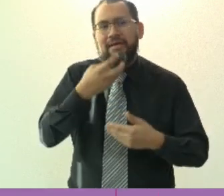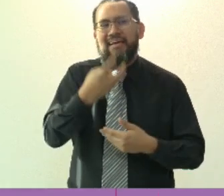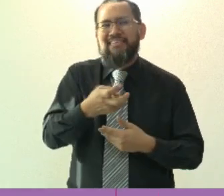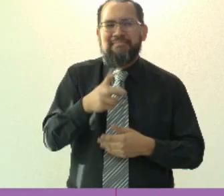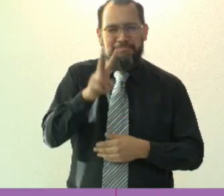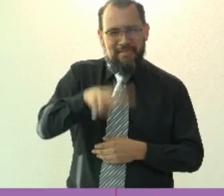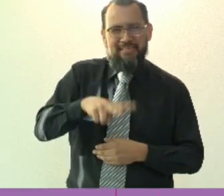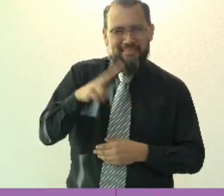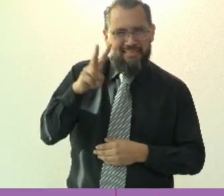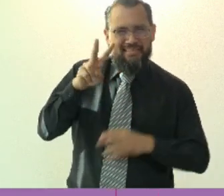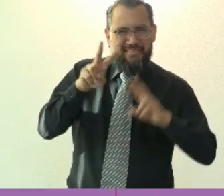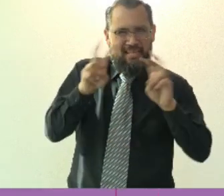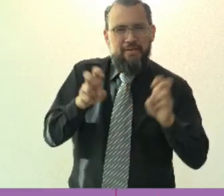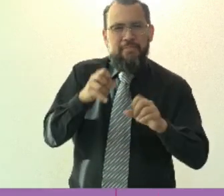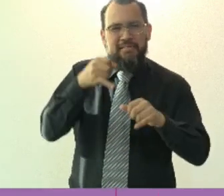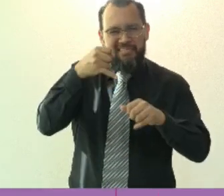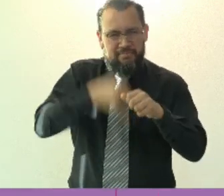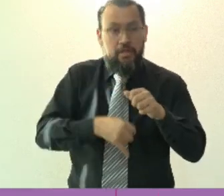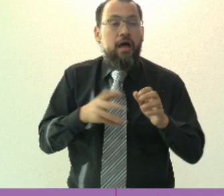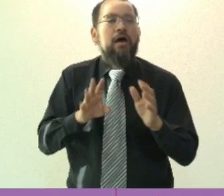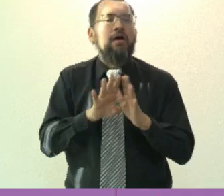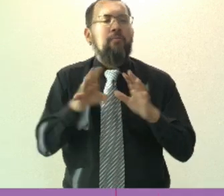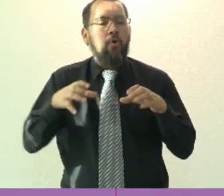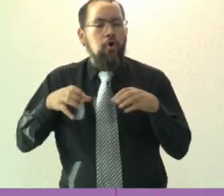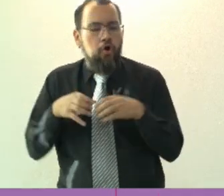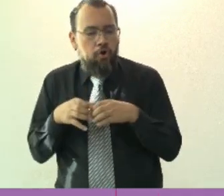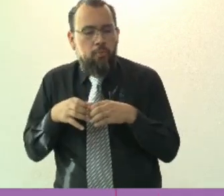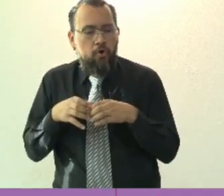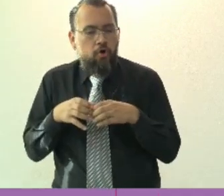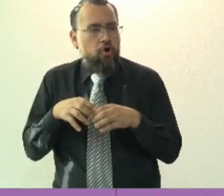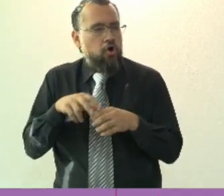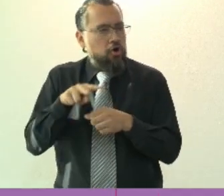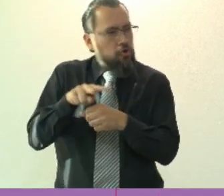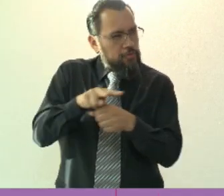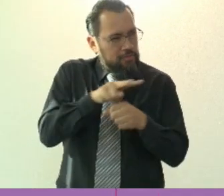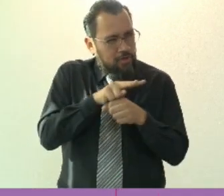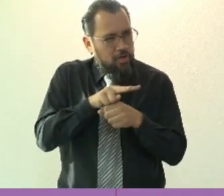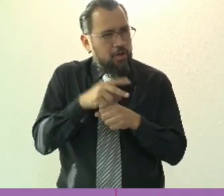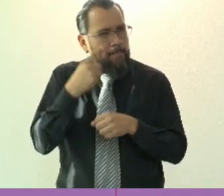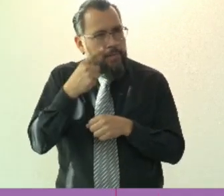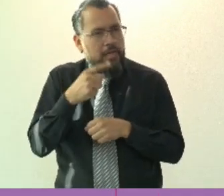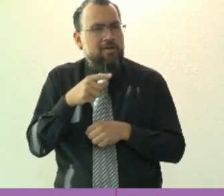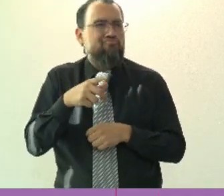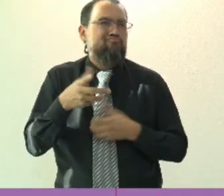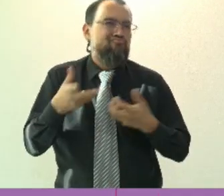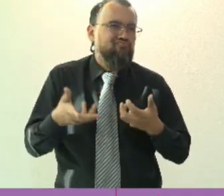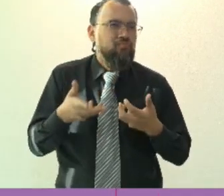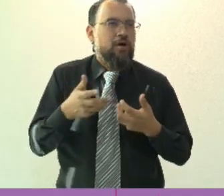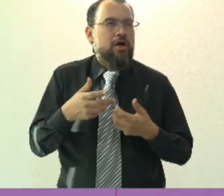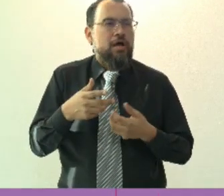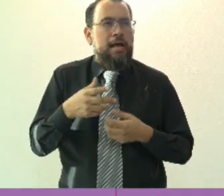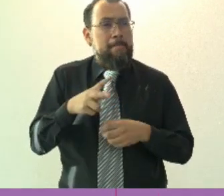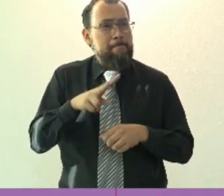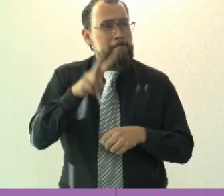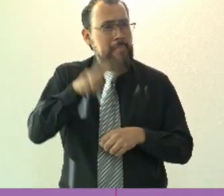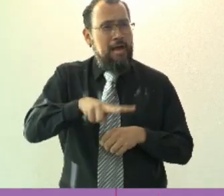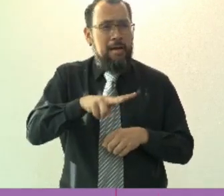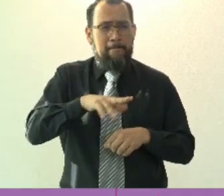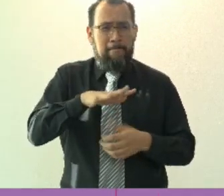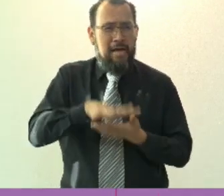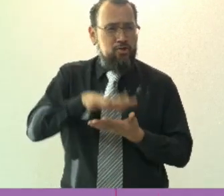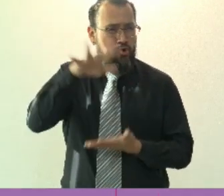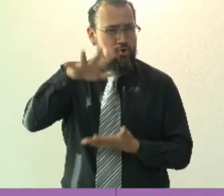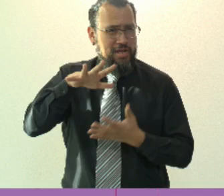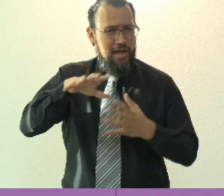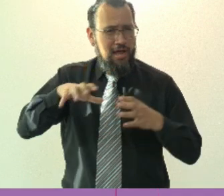tema. En este caso del observatorio, pero de este y todos los observatorios, casi me atrevería a decir, más de la mitad de los observatorios